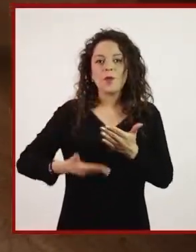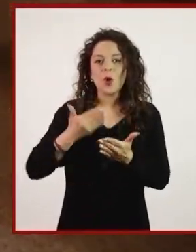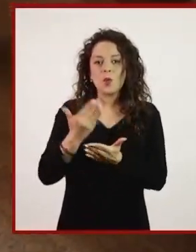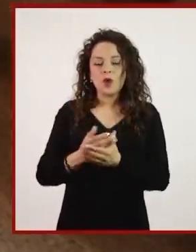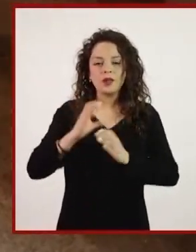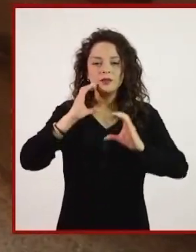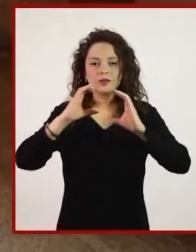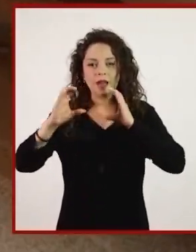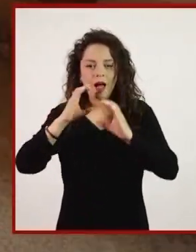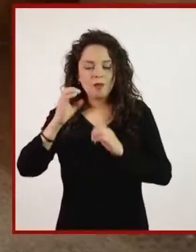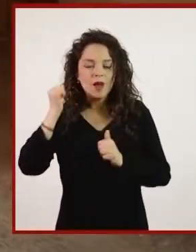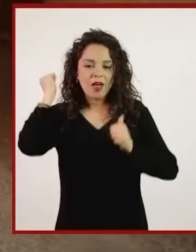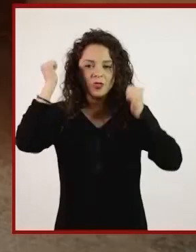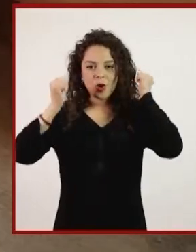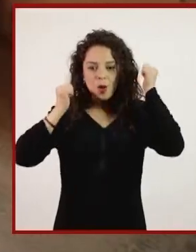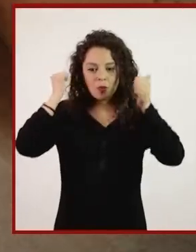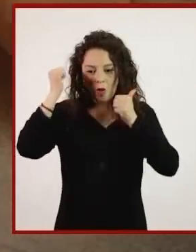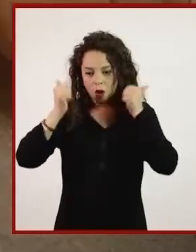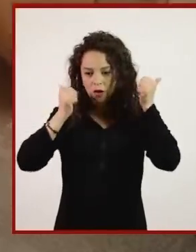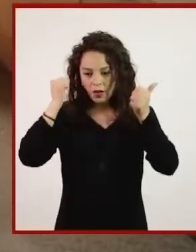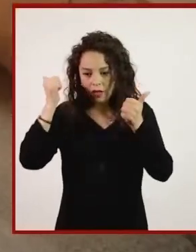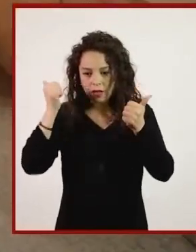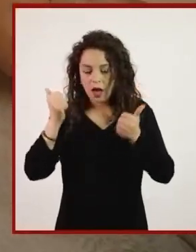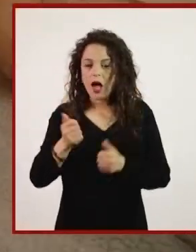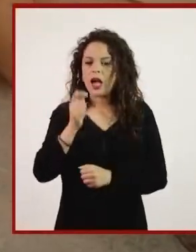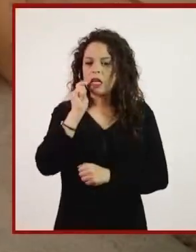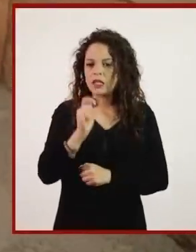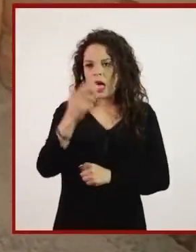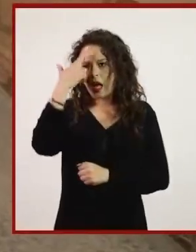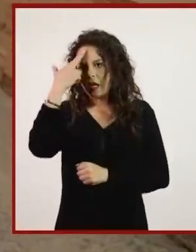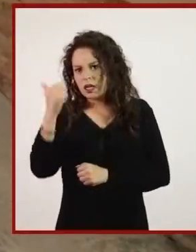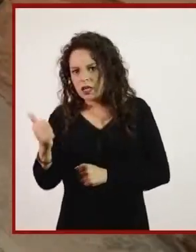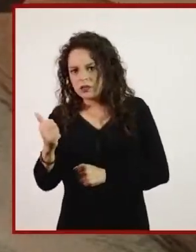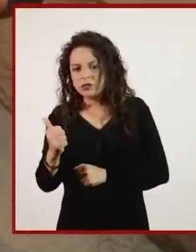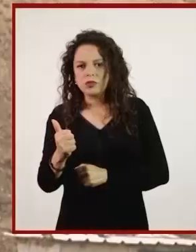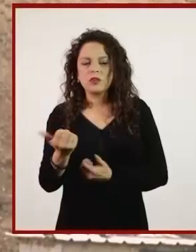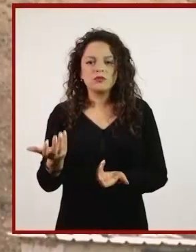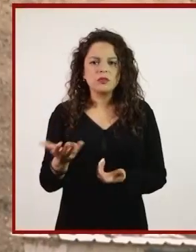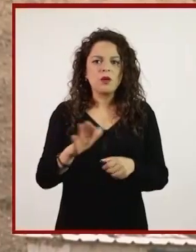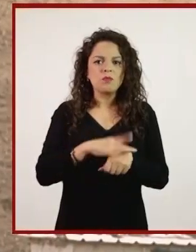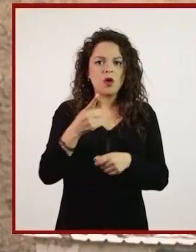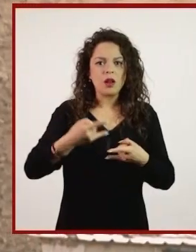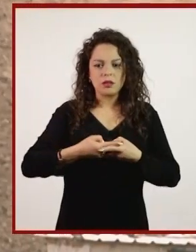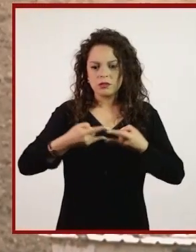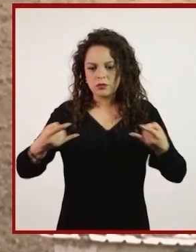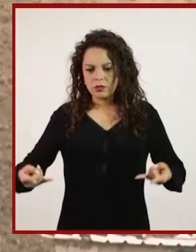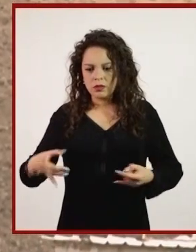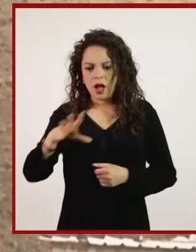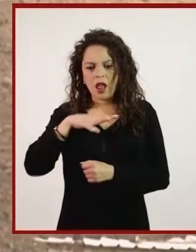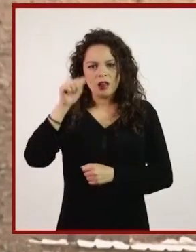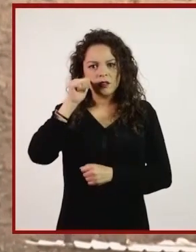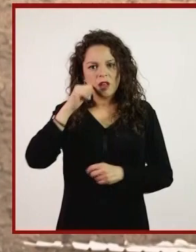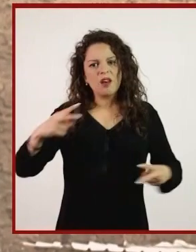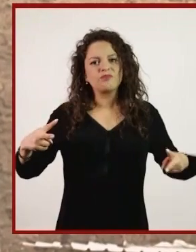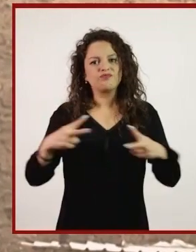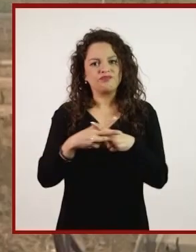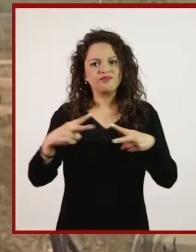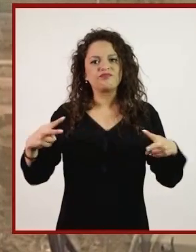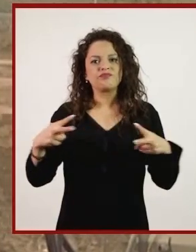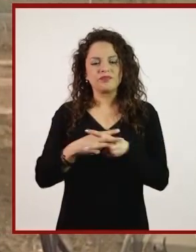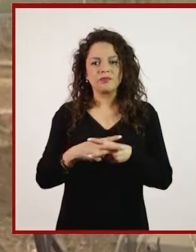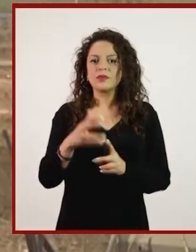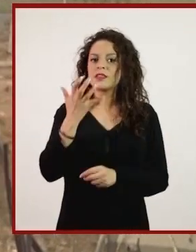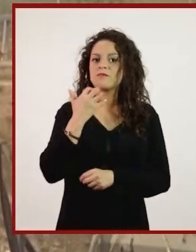Exploramos México con la propuesta de comunicación y antropología, y conciencia histórica nos presentó las razones y sin razones